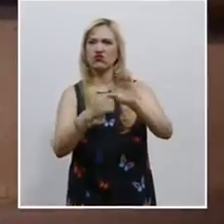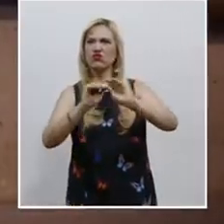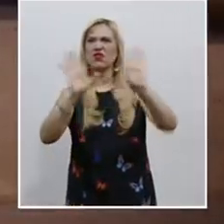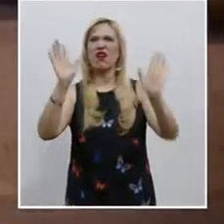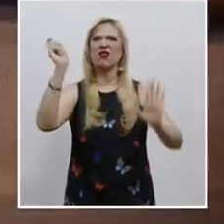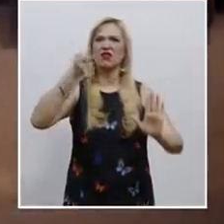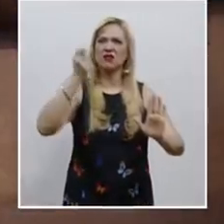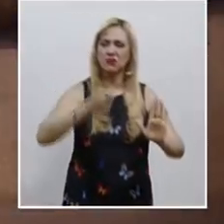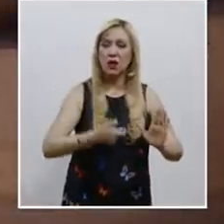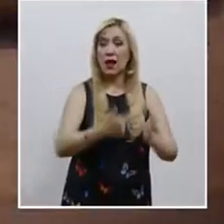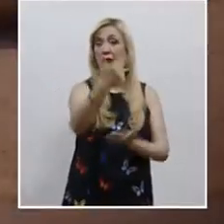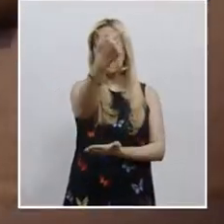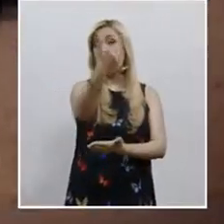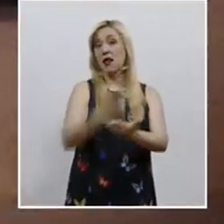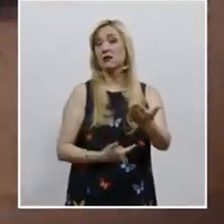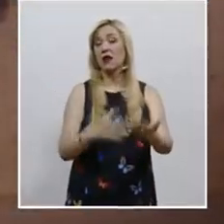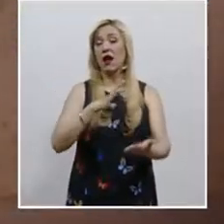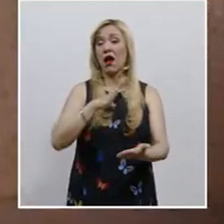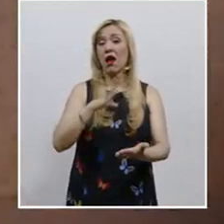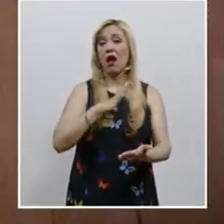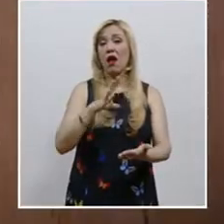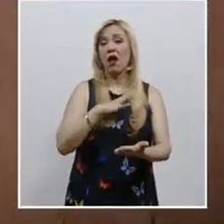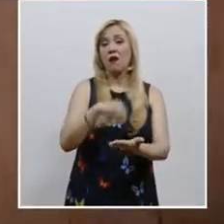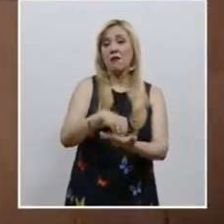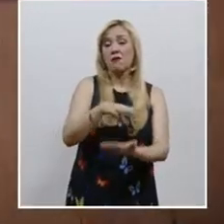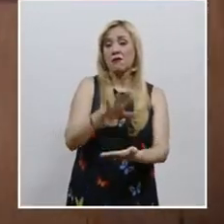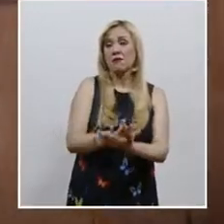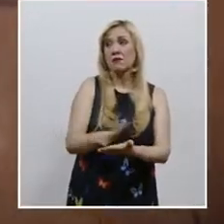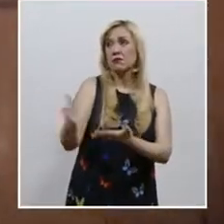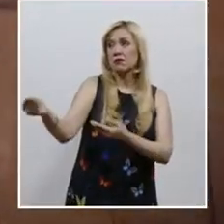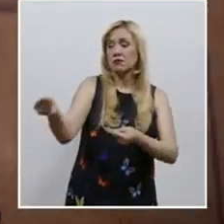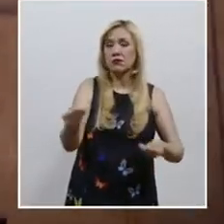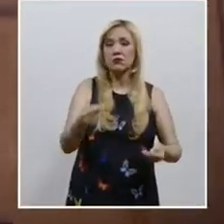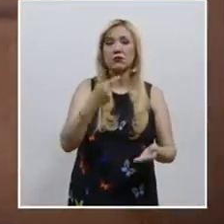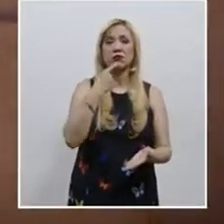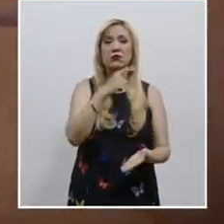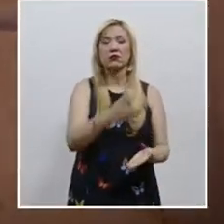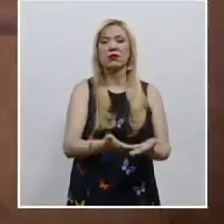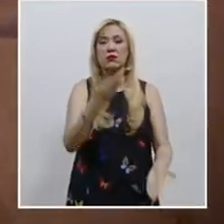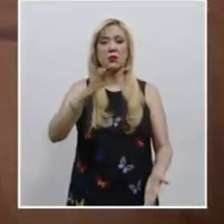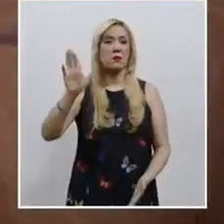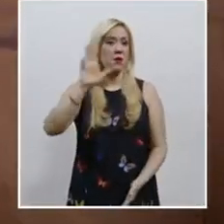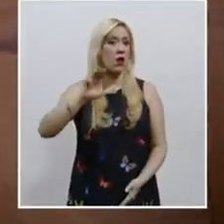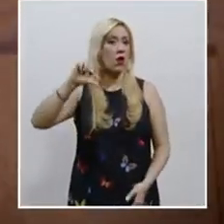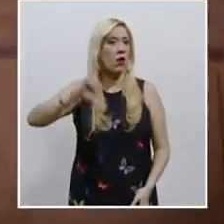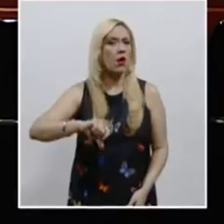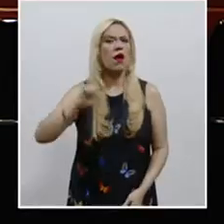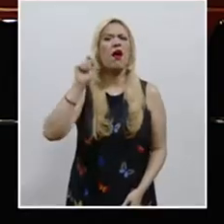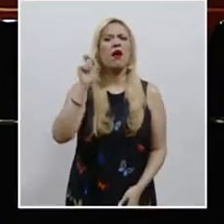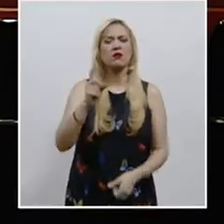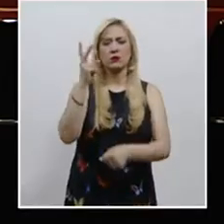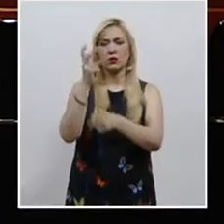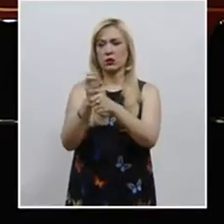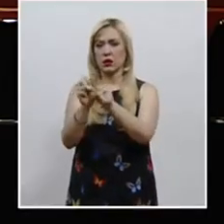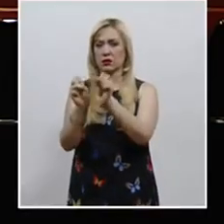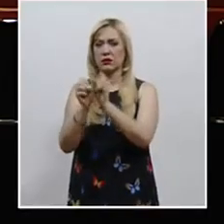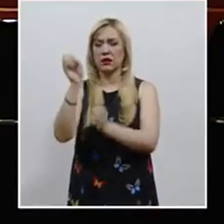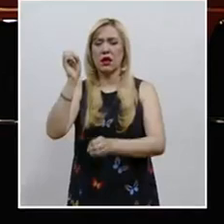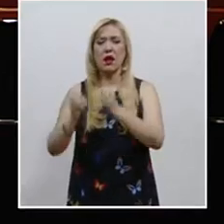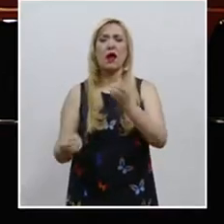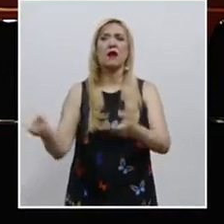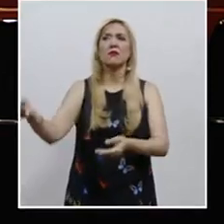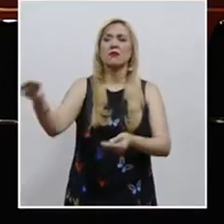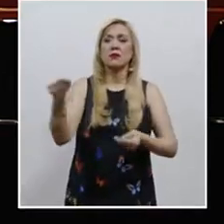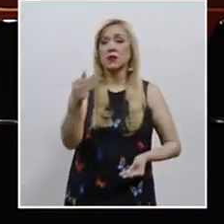De la lista de asuntos que resolverían las salas de la Corte en su sesión de este miércoles destacan, de la segunda sala, el recurso